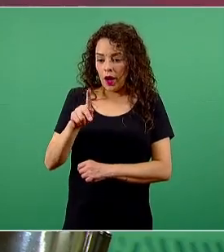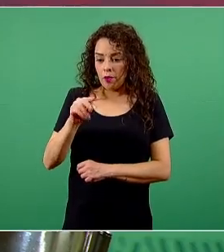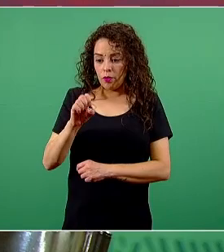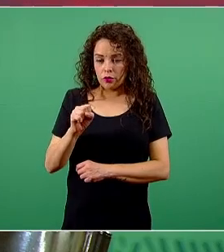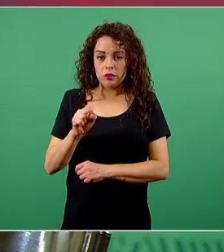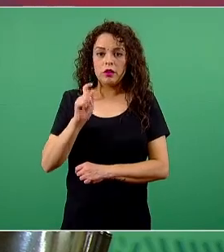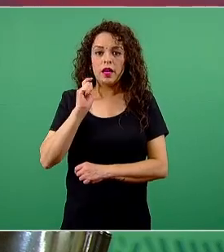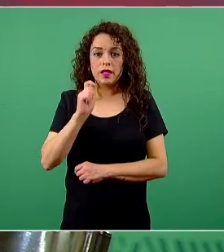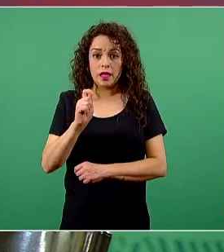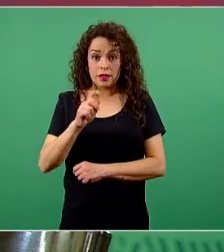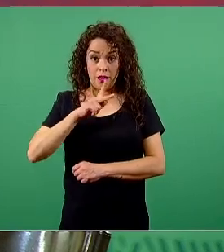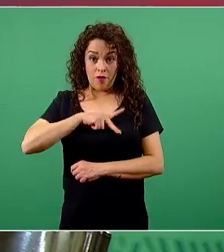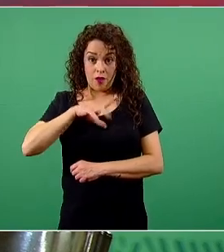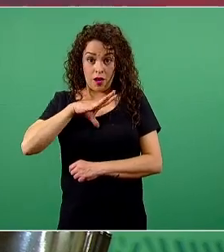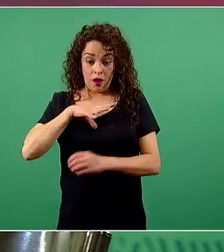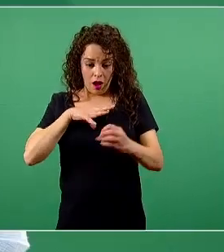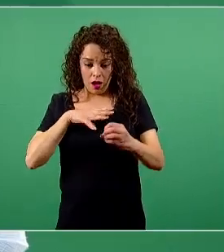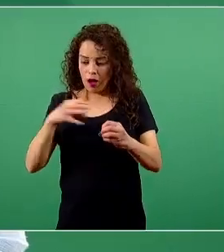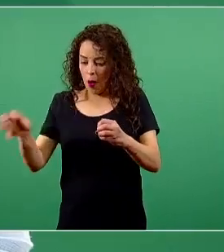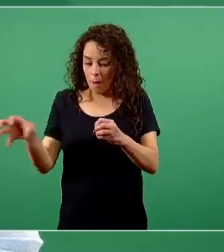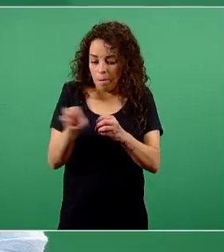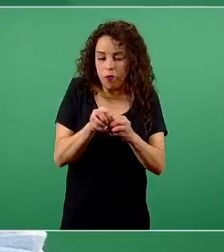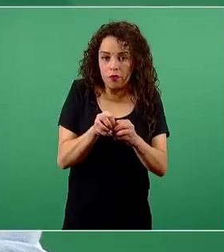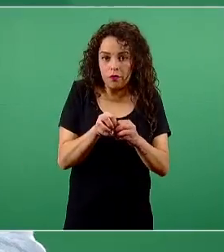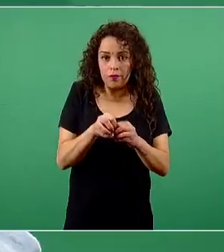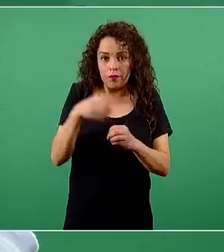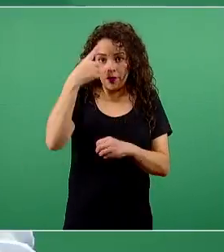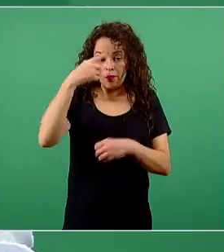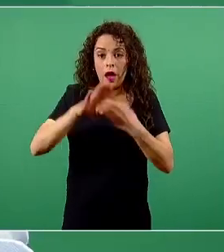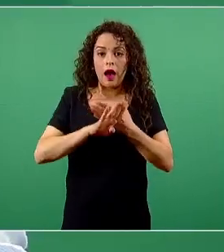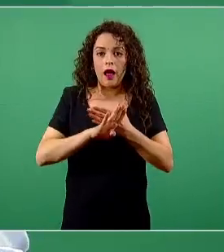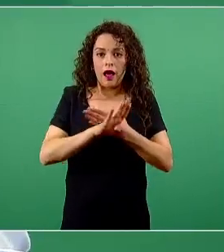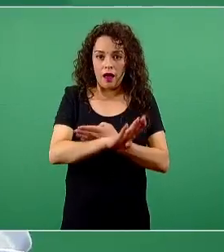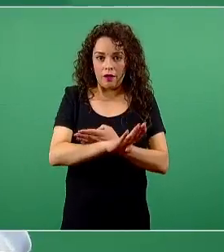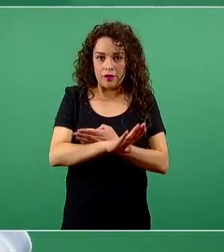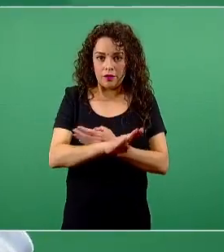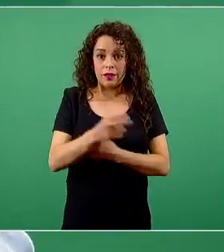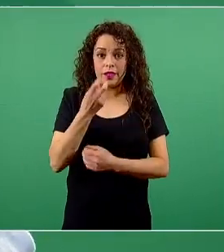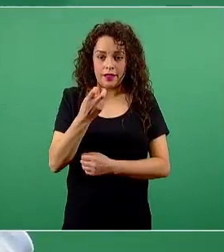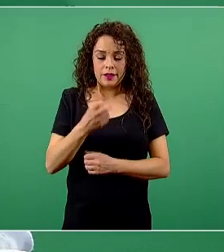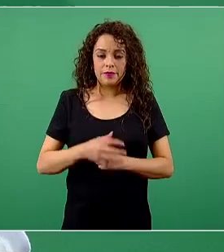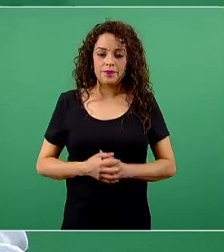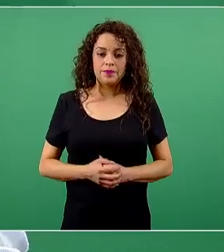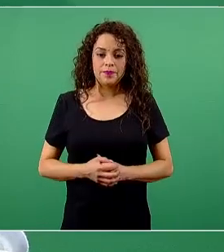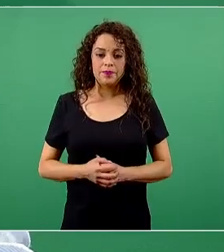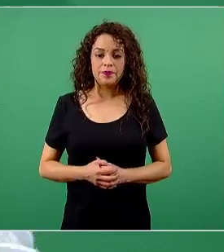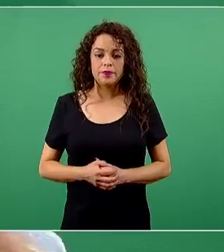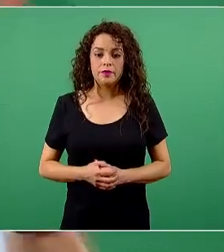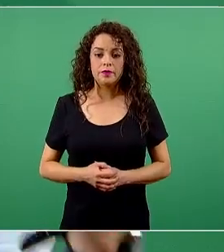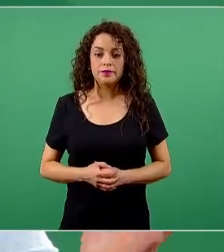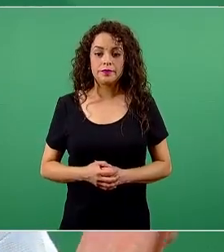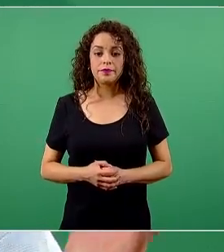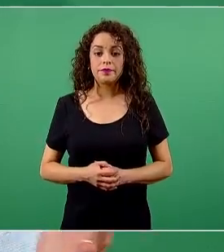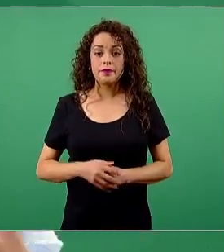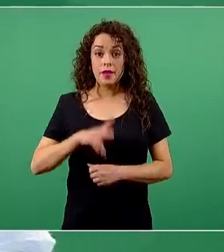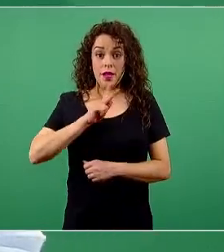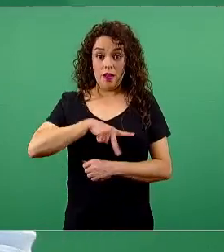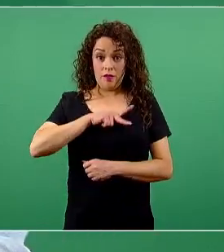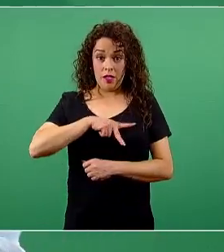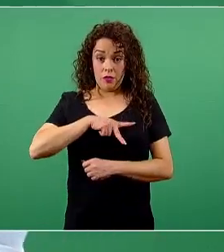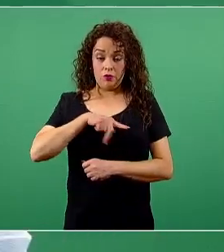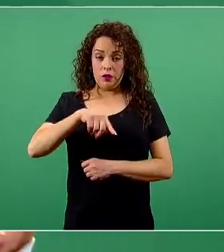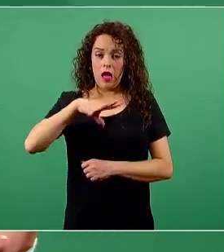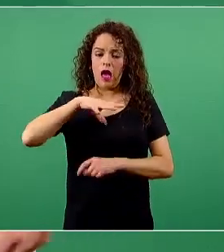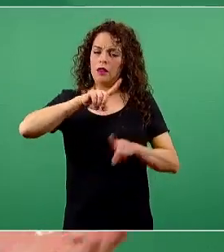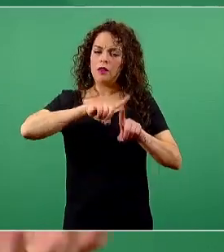virus y en algunos casos neutralizarlo. El virus completo, como digo, tiene varias de estas proteínas